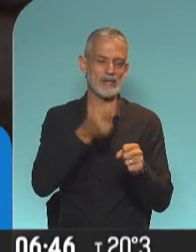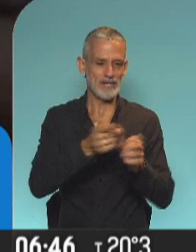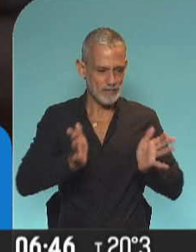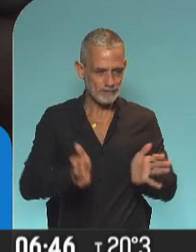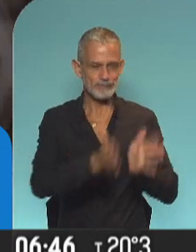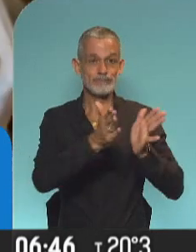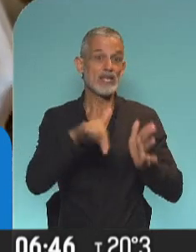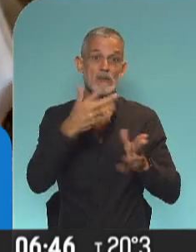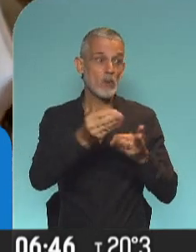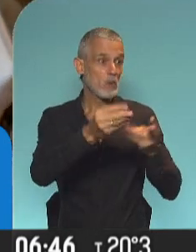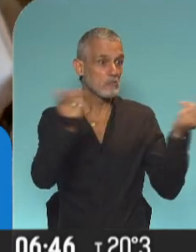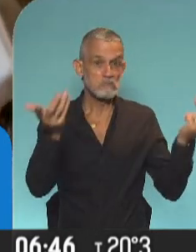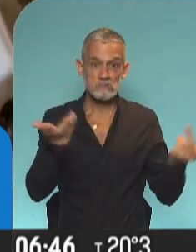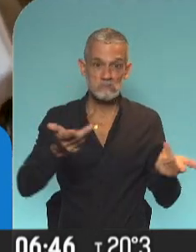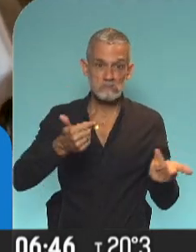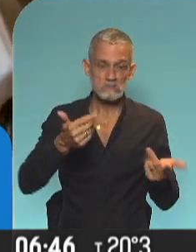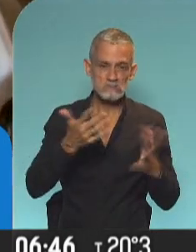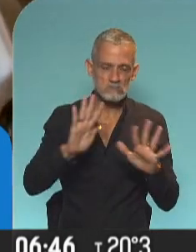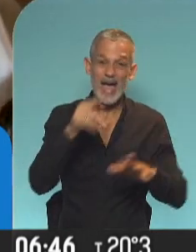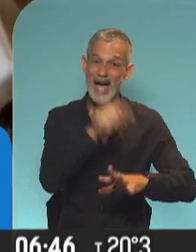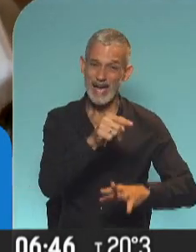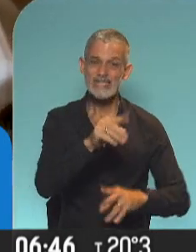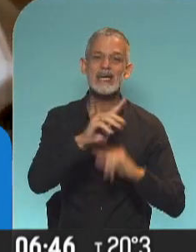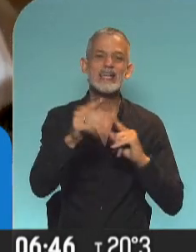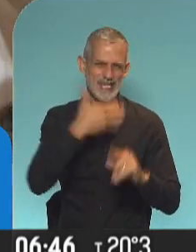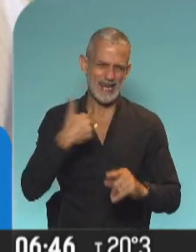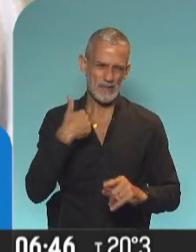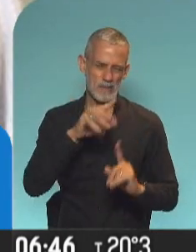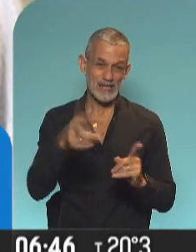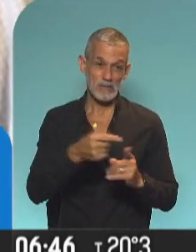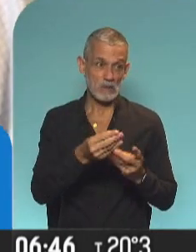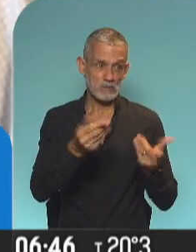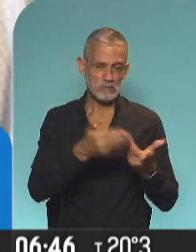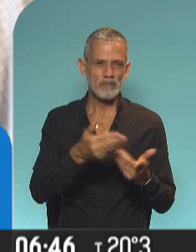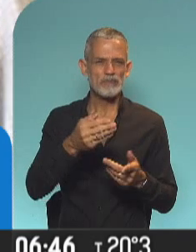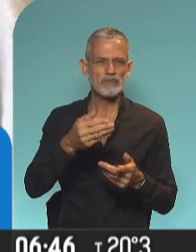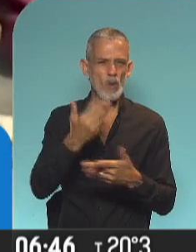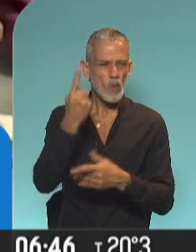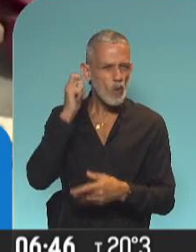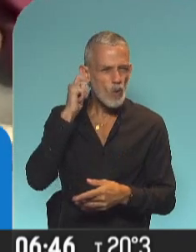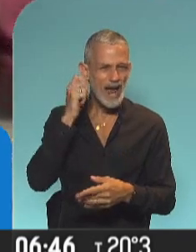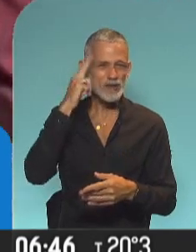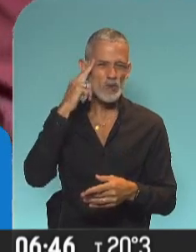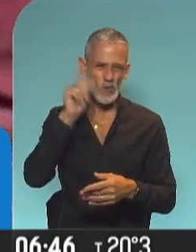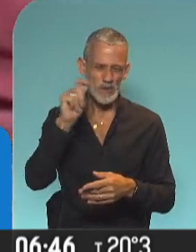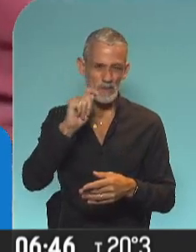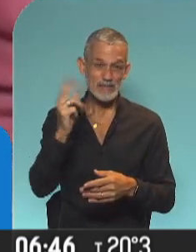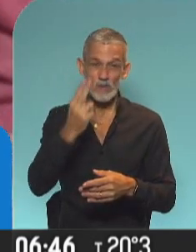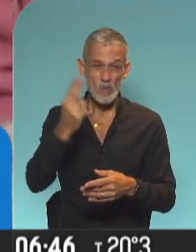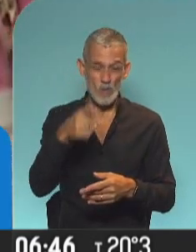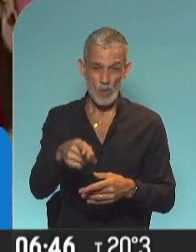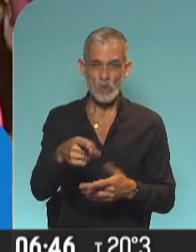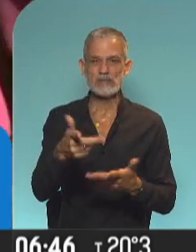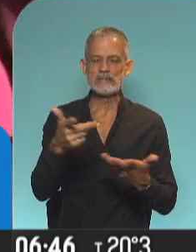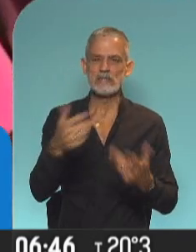le perdieron el rastro, tanto a ella como a su mamá. La muerte de la niña de 1 año y 9 meses reflotó los